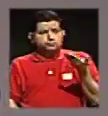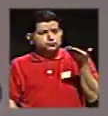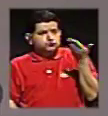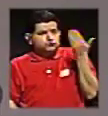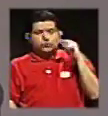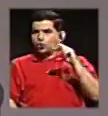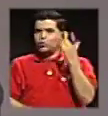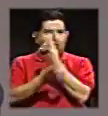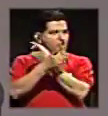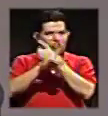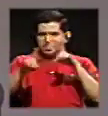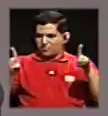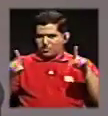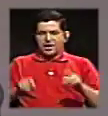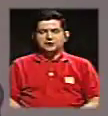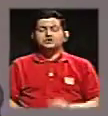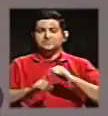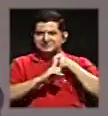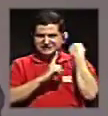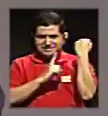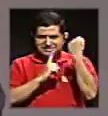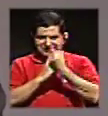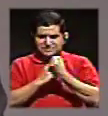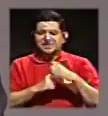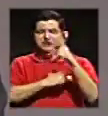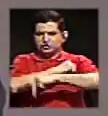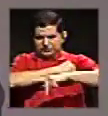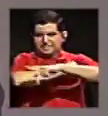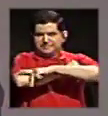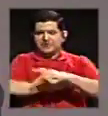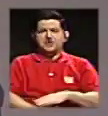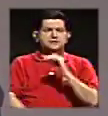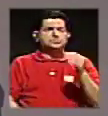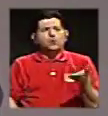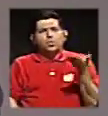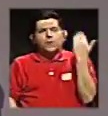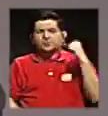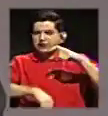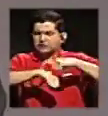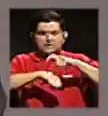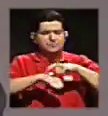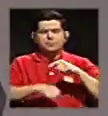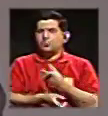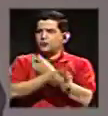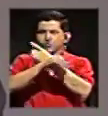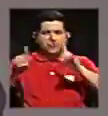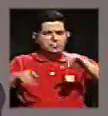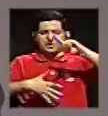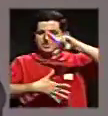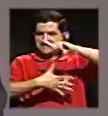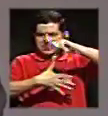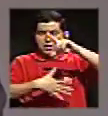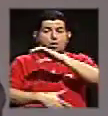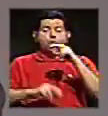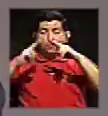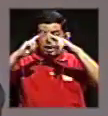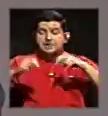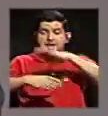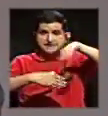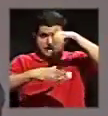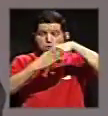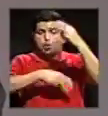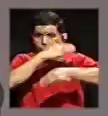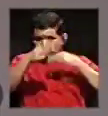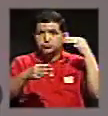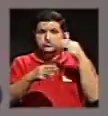no democrático o los pasados no democráticos del país o los pasados no democráticos en América Latina o vemos en el contexto